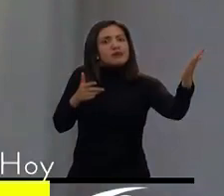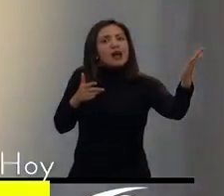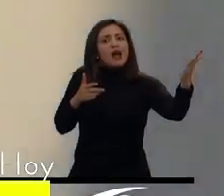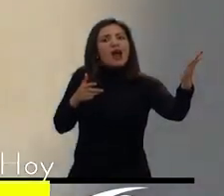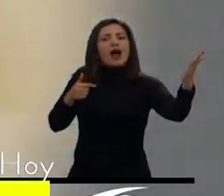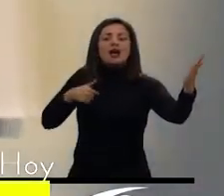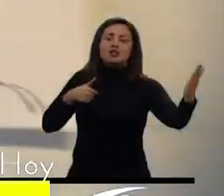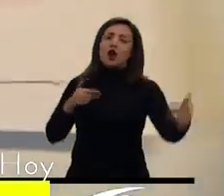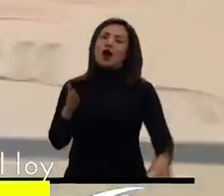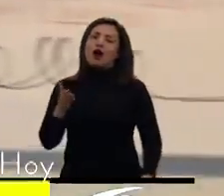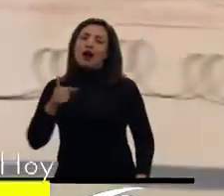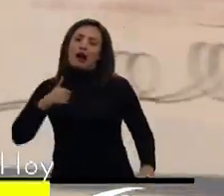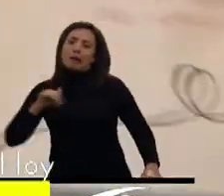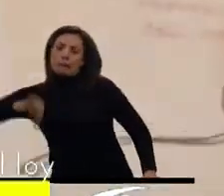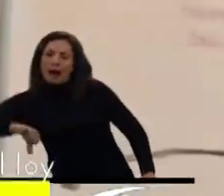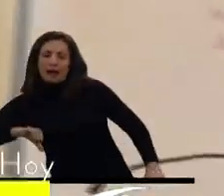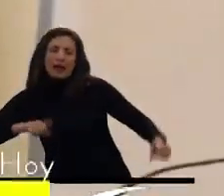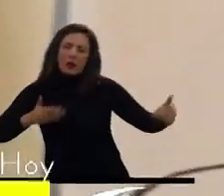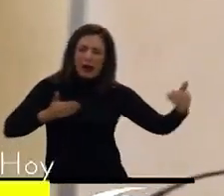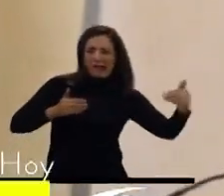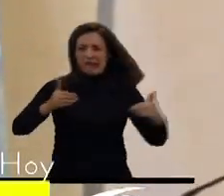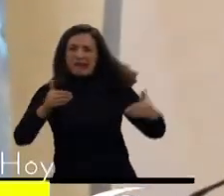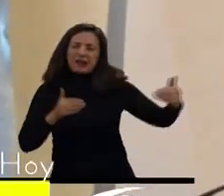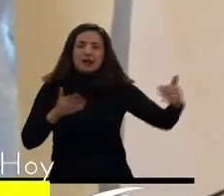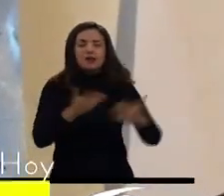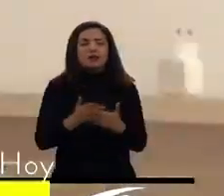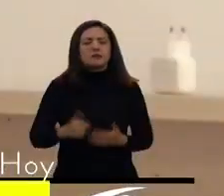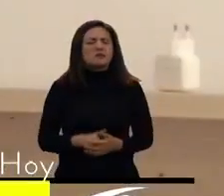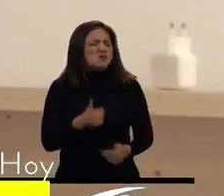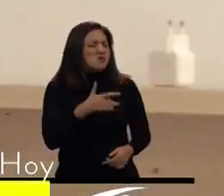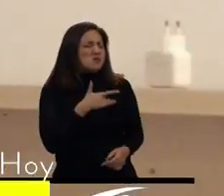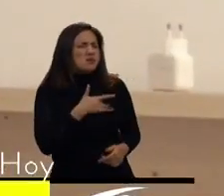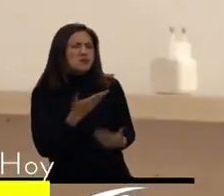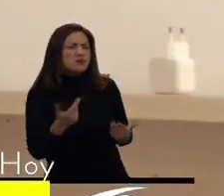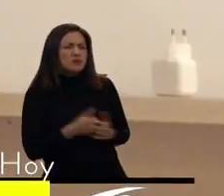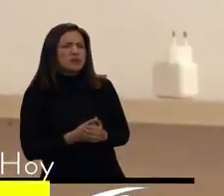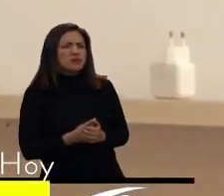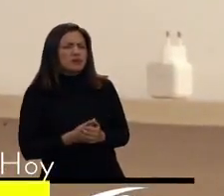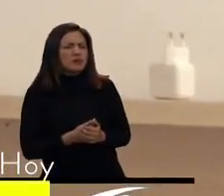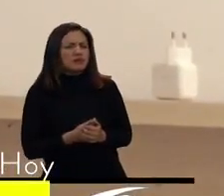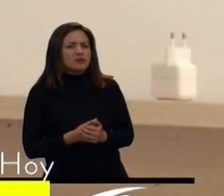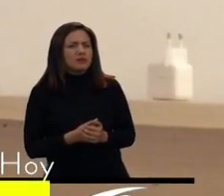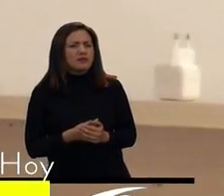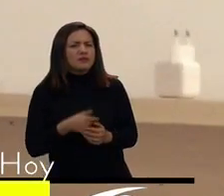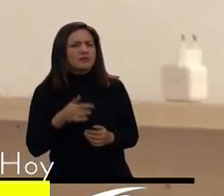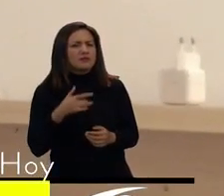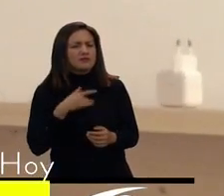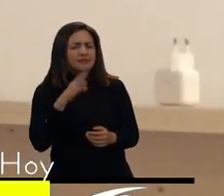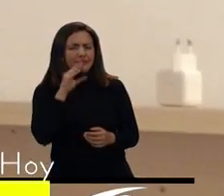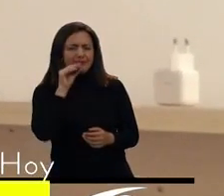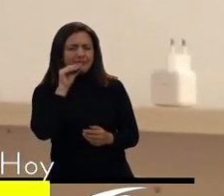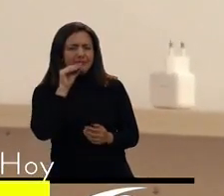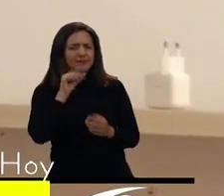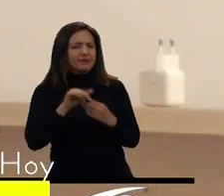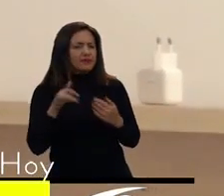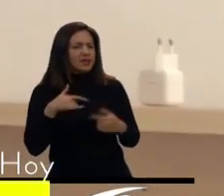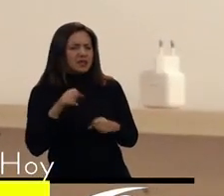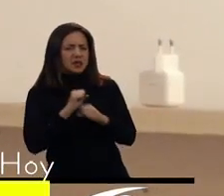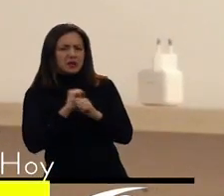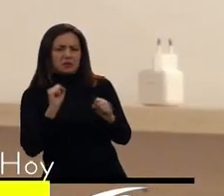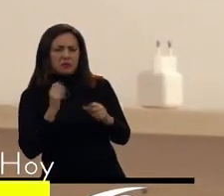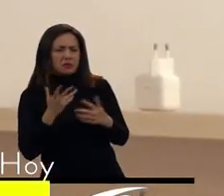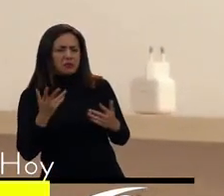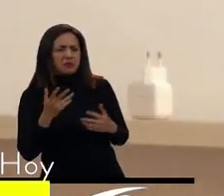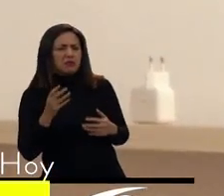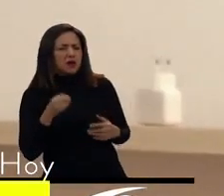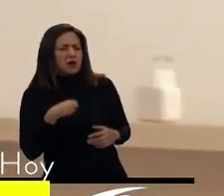A ver. Me dolía mucho la cabeza, no tenía nada, no tenía ninguna ganas de comer